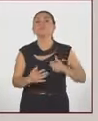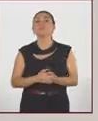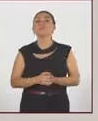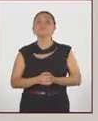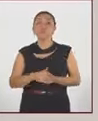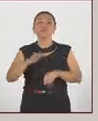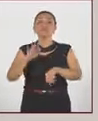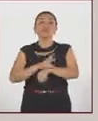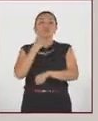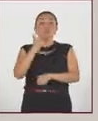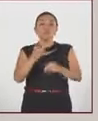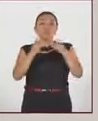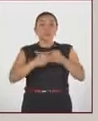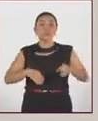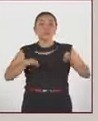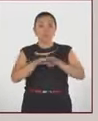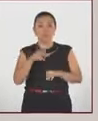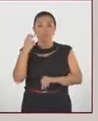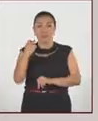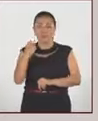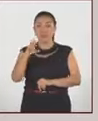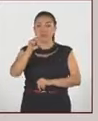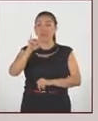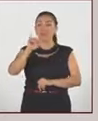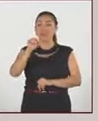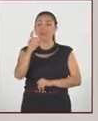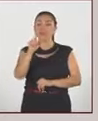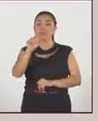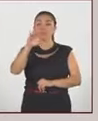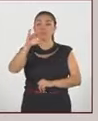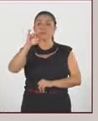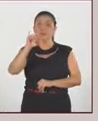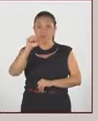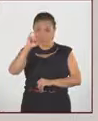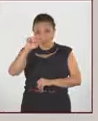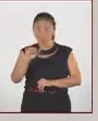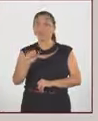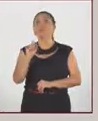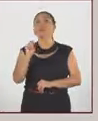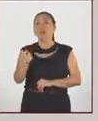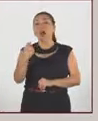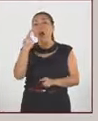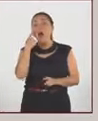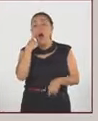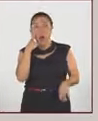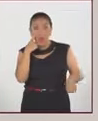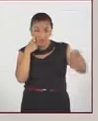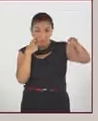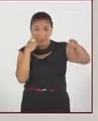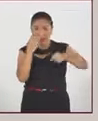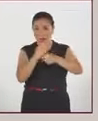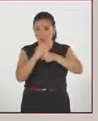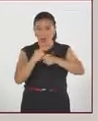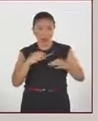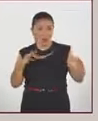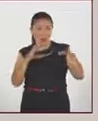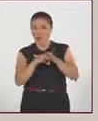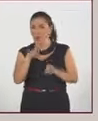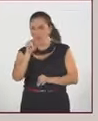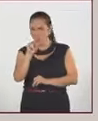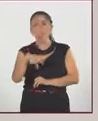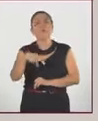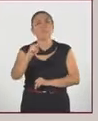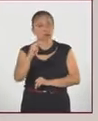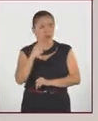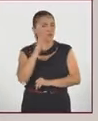la importancia de la displasia de cadera y a pesar de que no es el rango de edad que estamos viendo actualmente, me gustaría